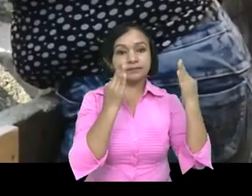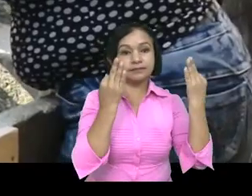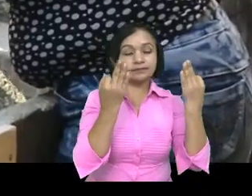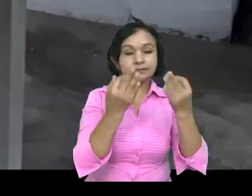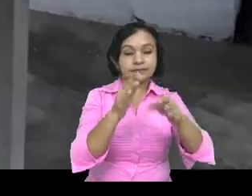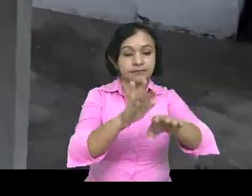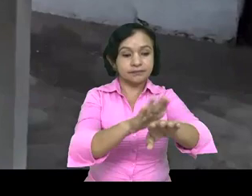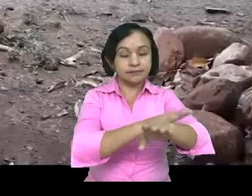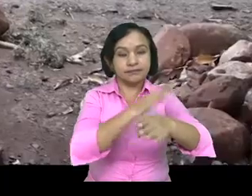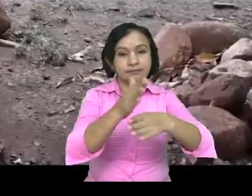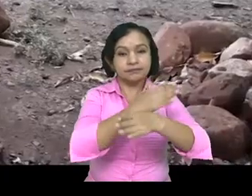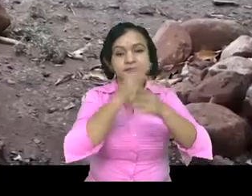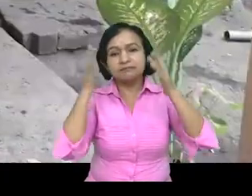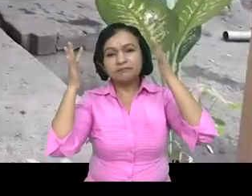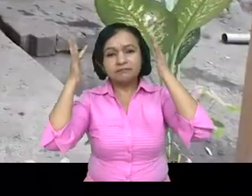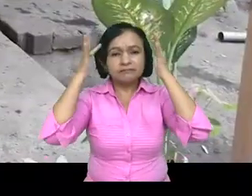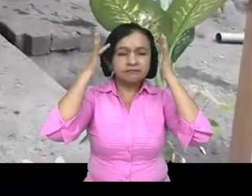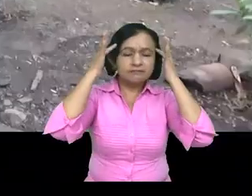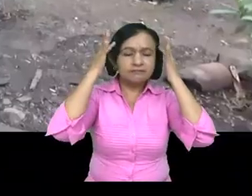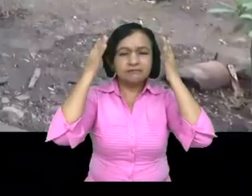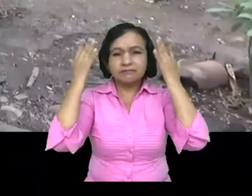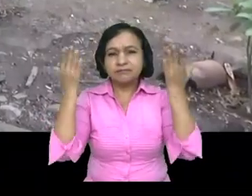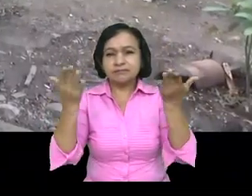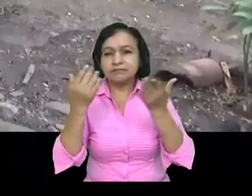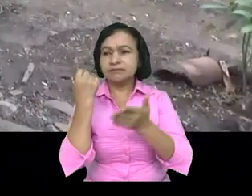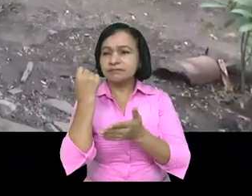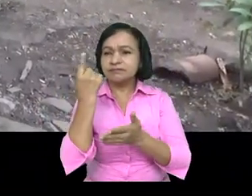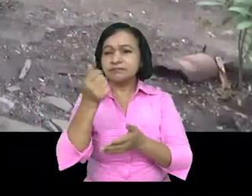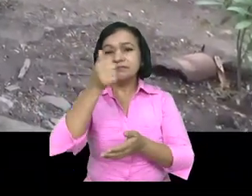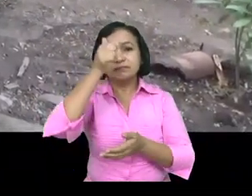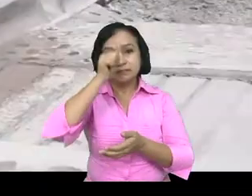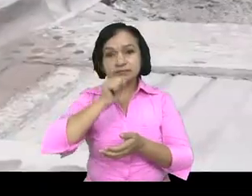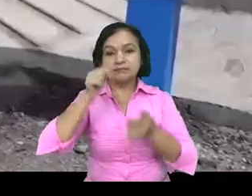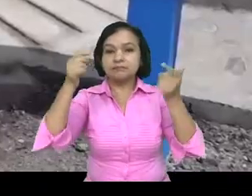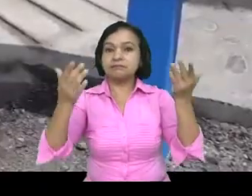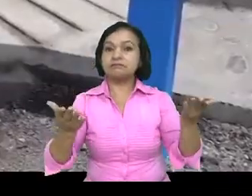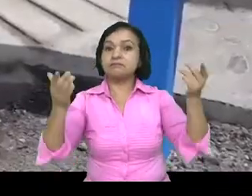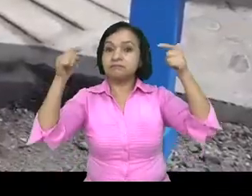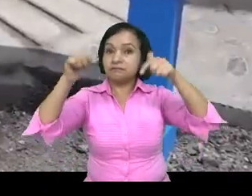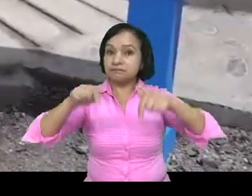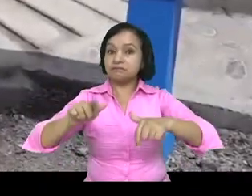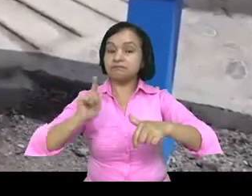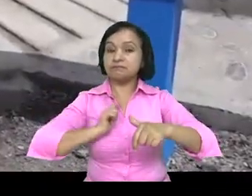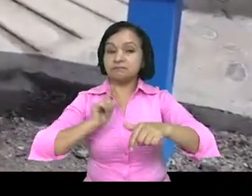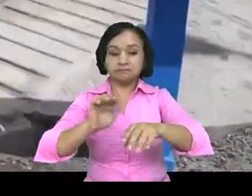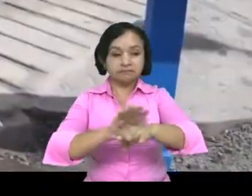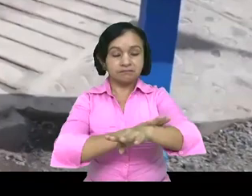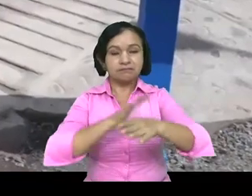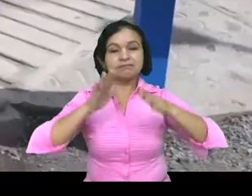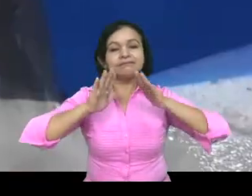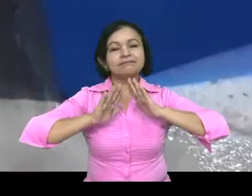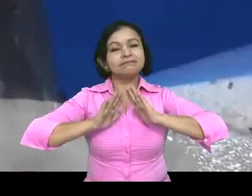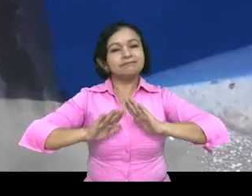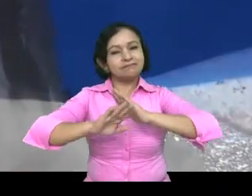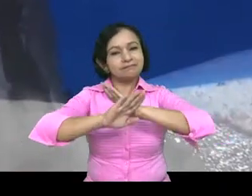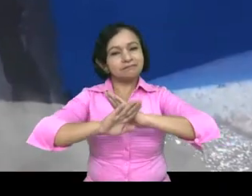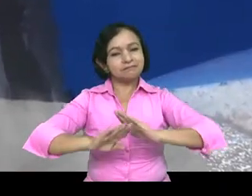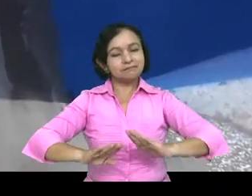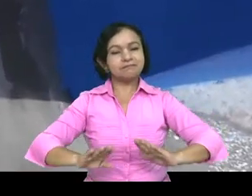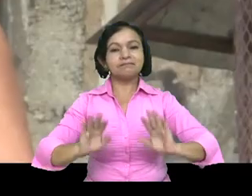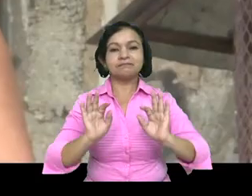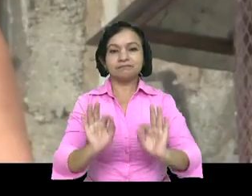antes eran de preocupación y zozobra ante la falta del vital líquido ahora se convierten en sentimientos de tranquilidad y